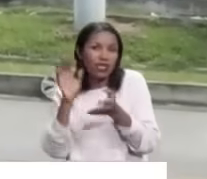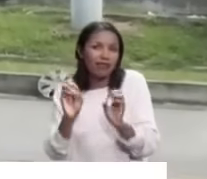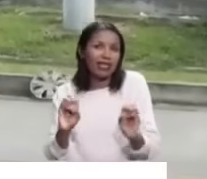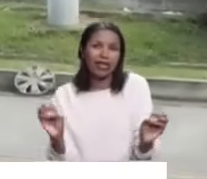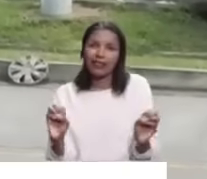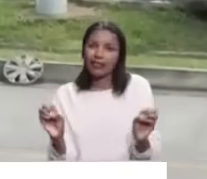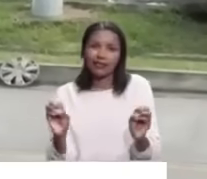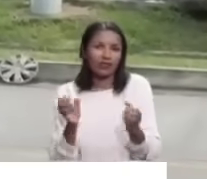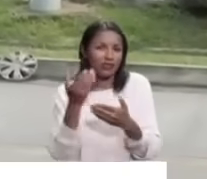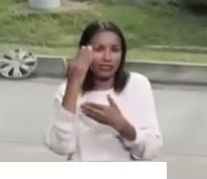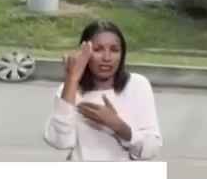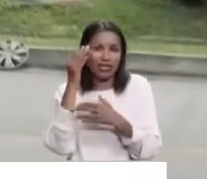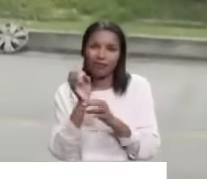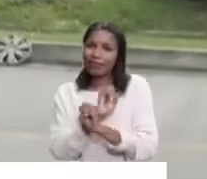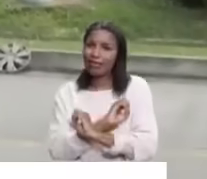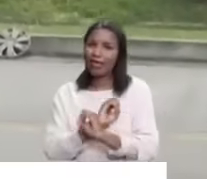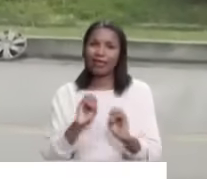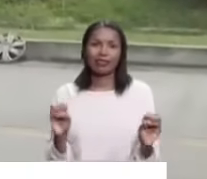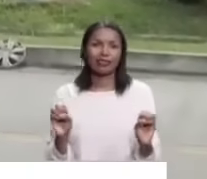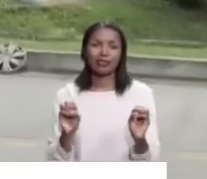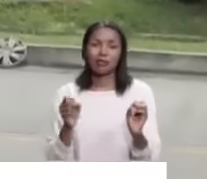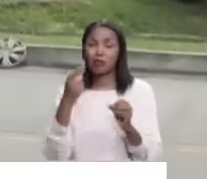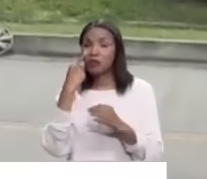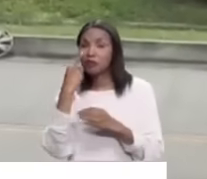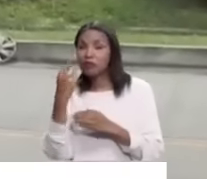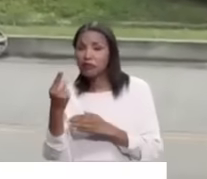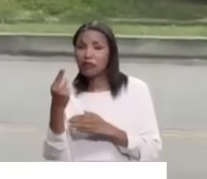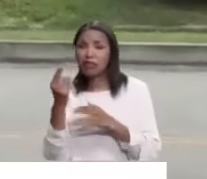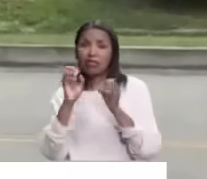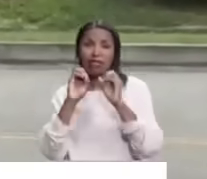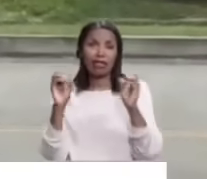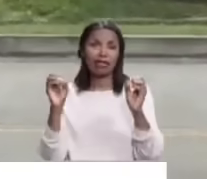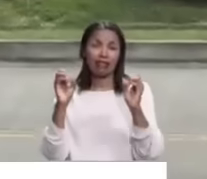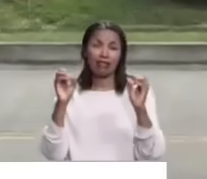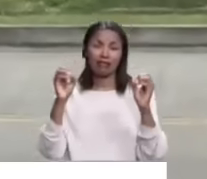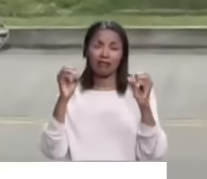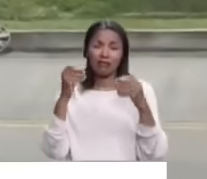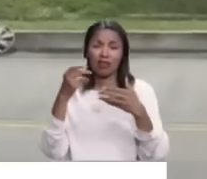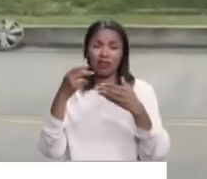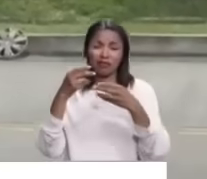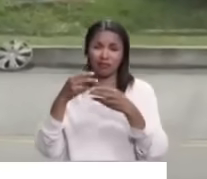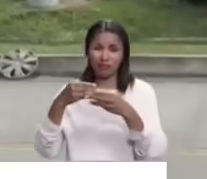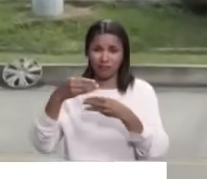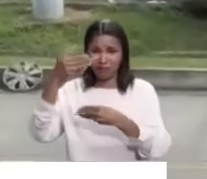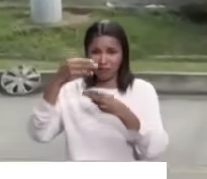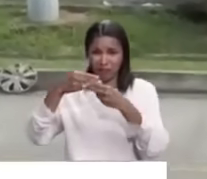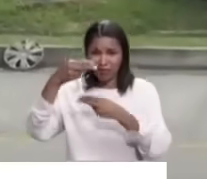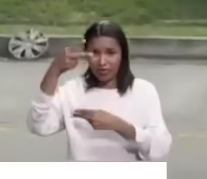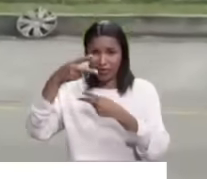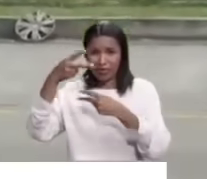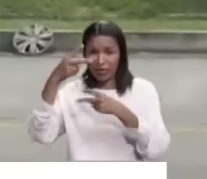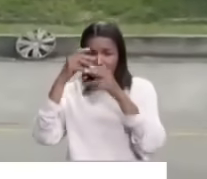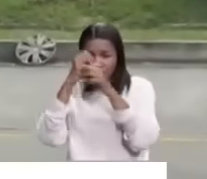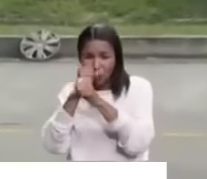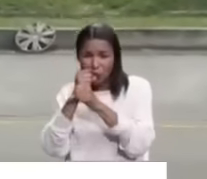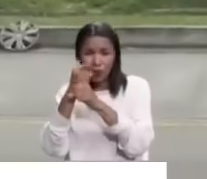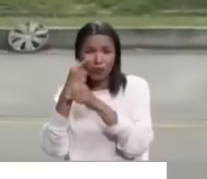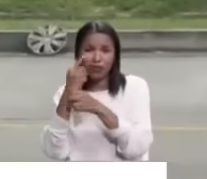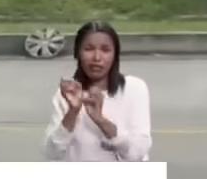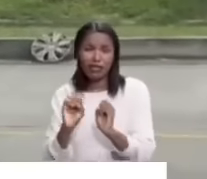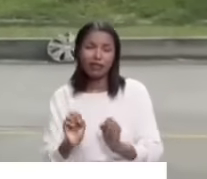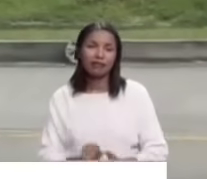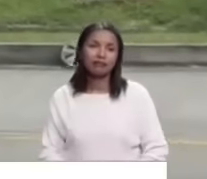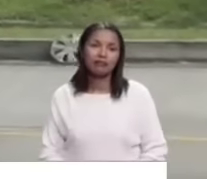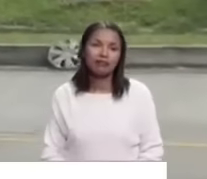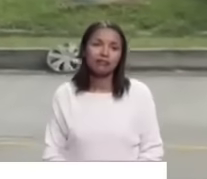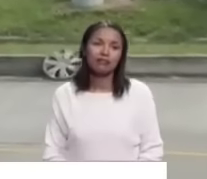podido saber qué está pasando dentro del vehículo con esta persona o personas que viajan en